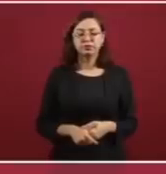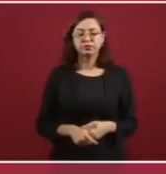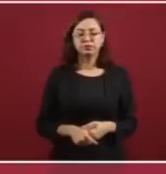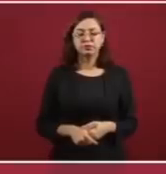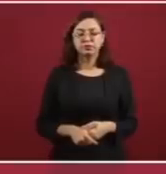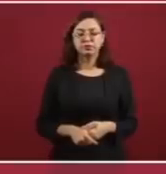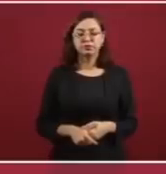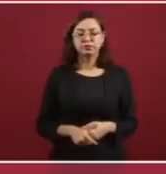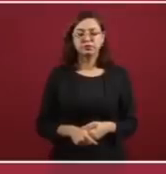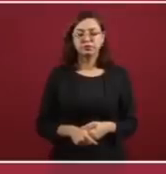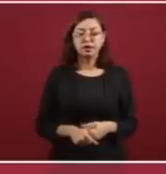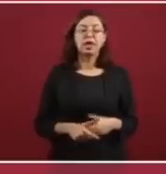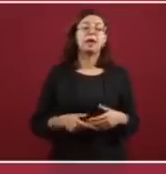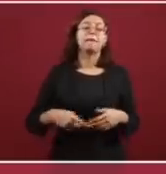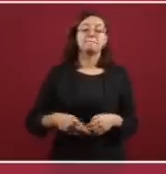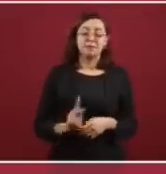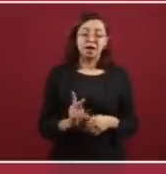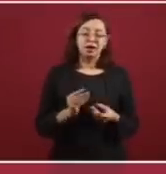no compartimos